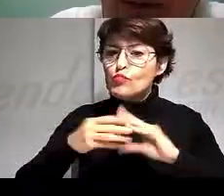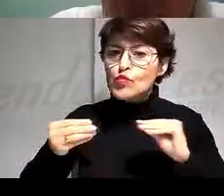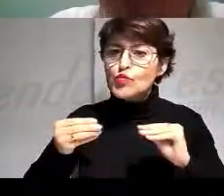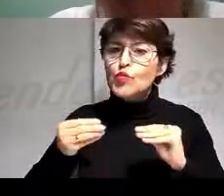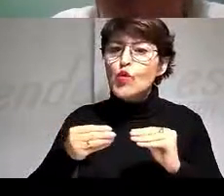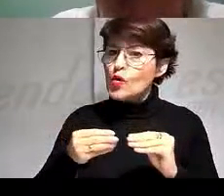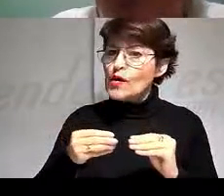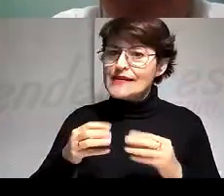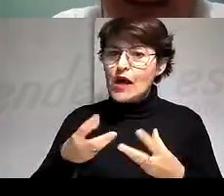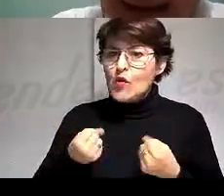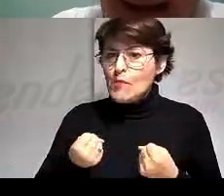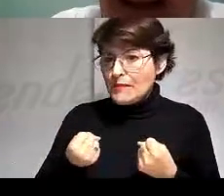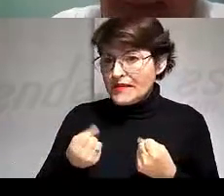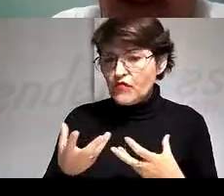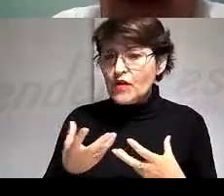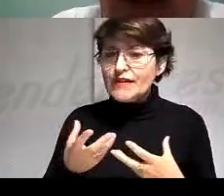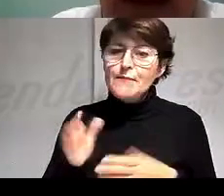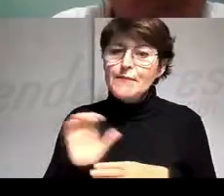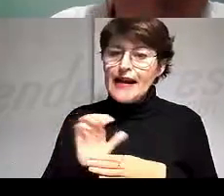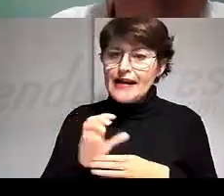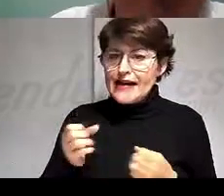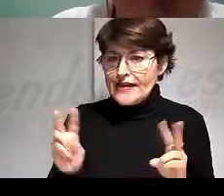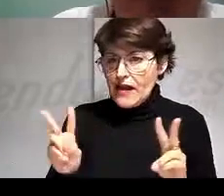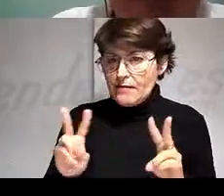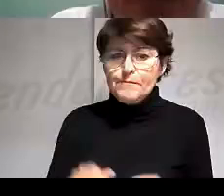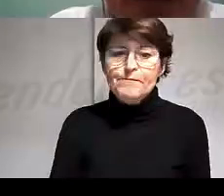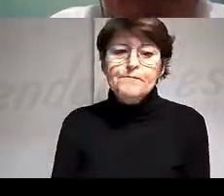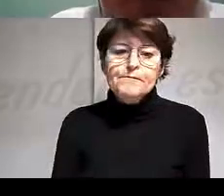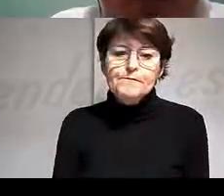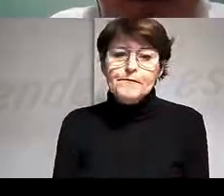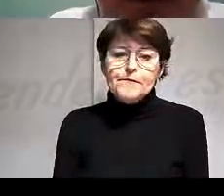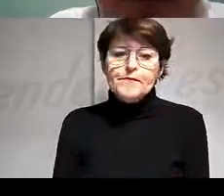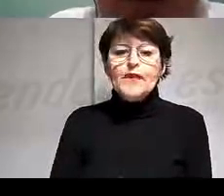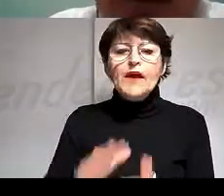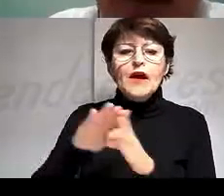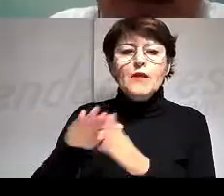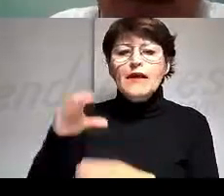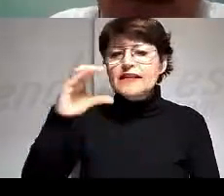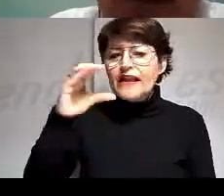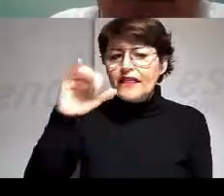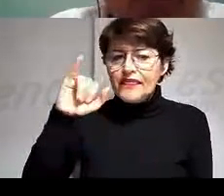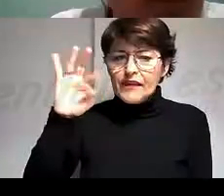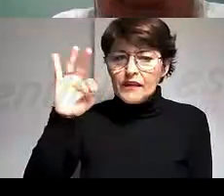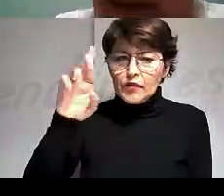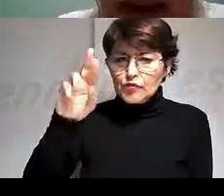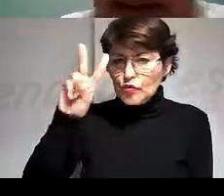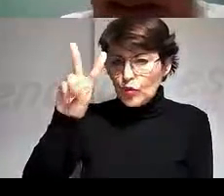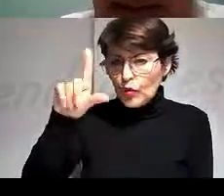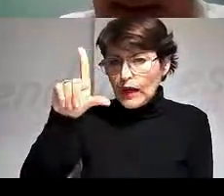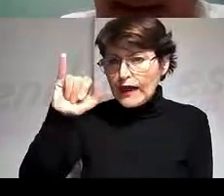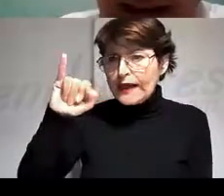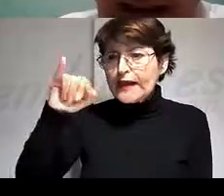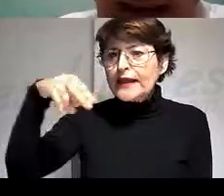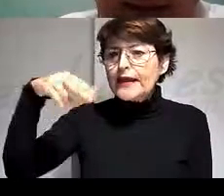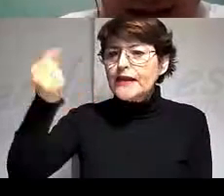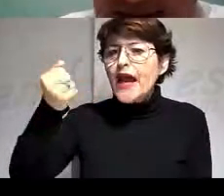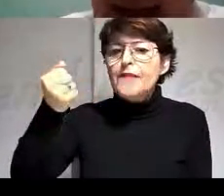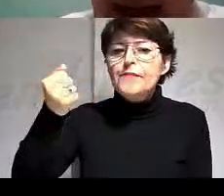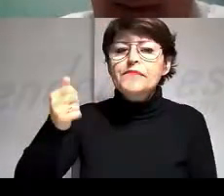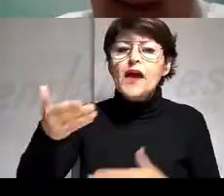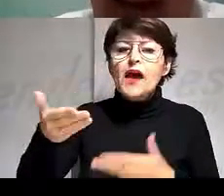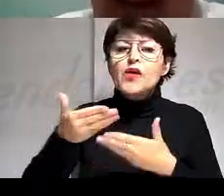disponible posible como fuente de energía rápida. La citrulina aumenta la capacidad de energía,